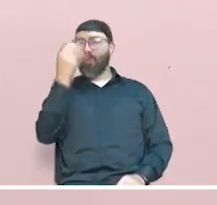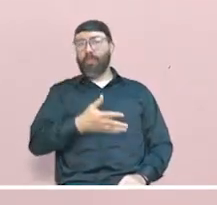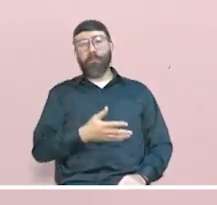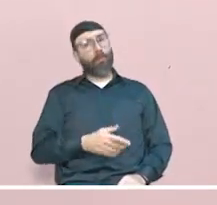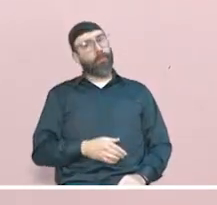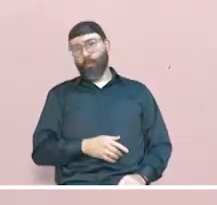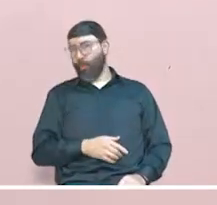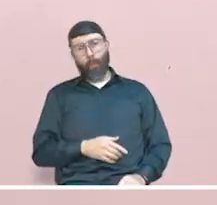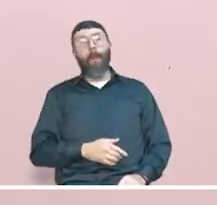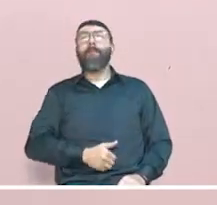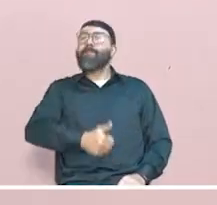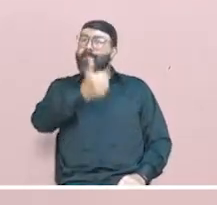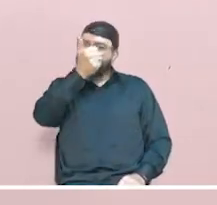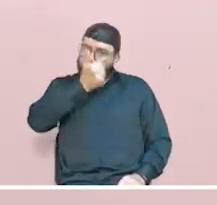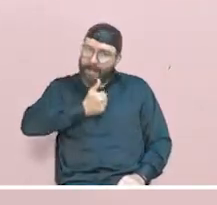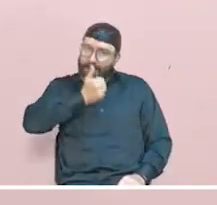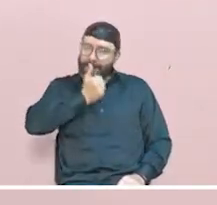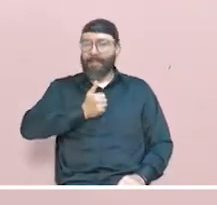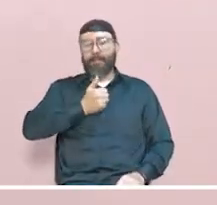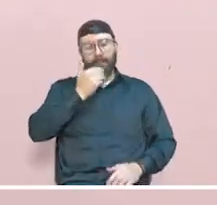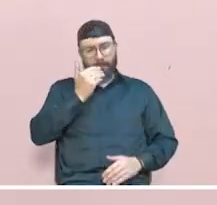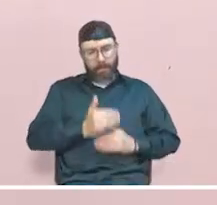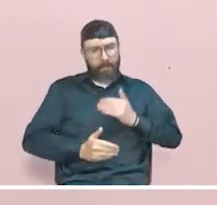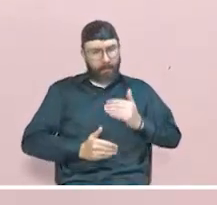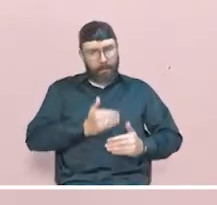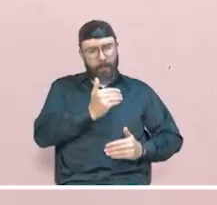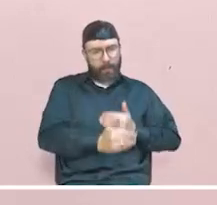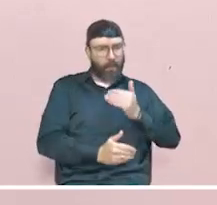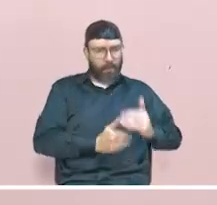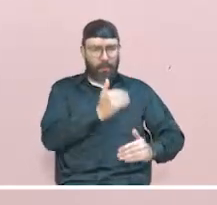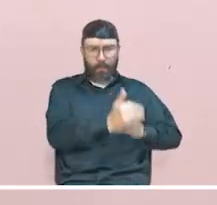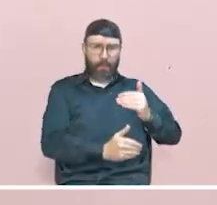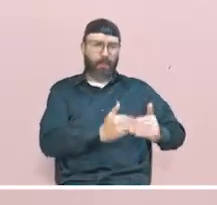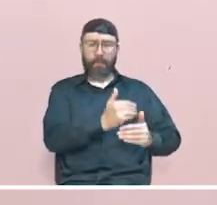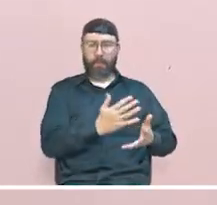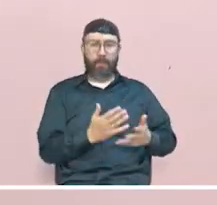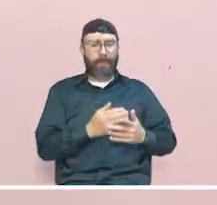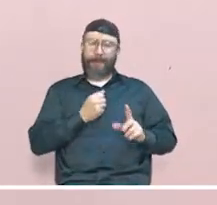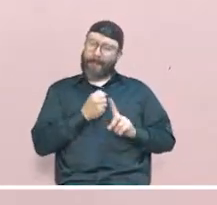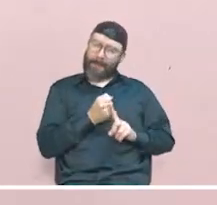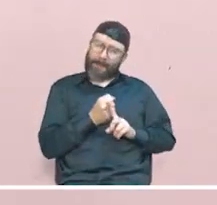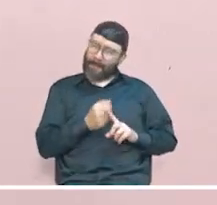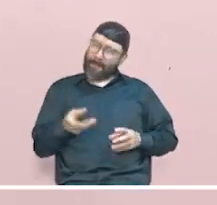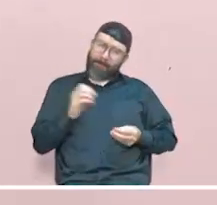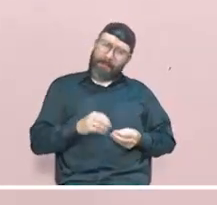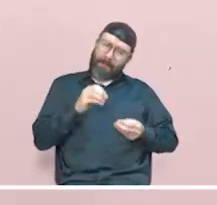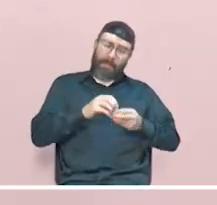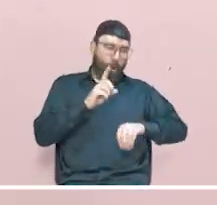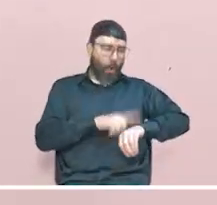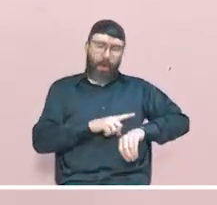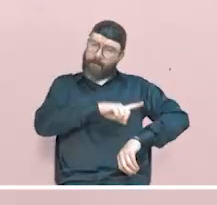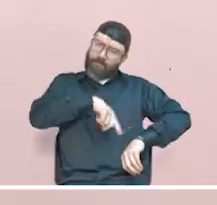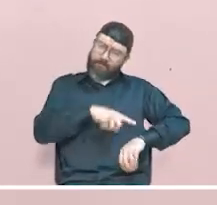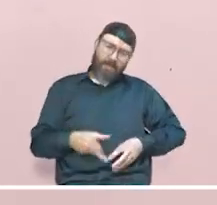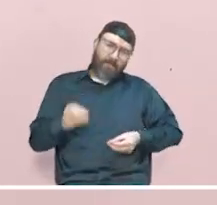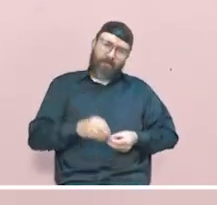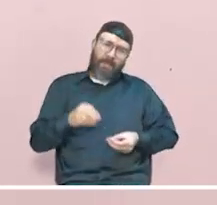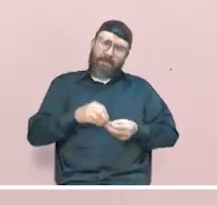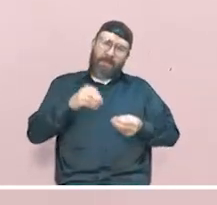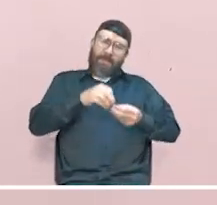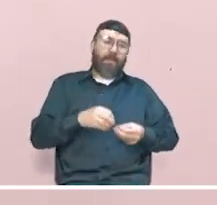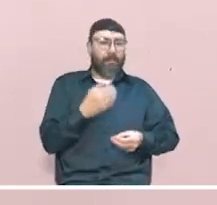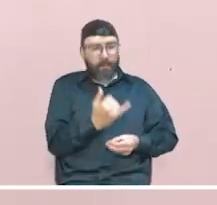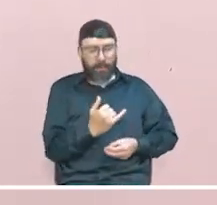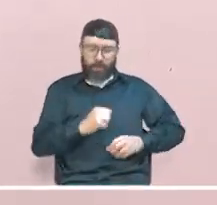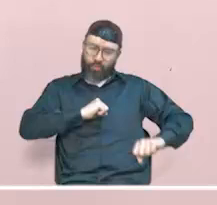eficaz. Entonces, incrementos graduales en intensidad, en frecuencia, en duración de la actividad física